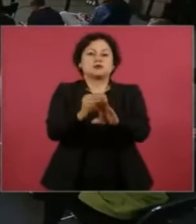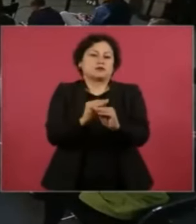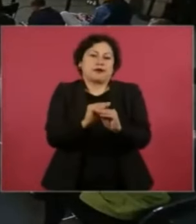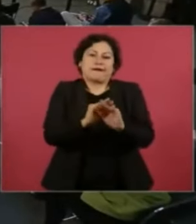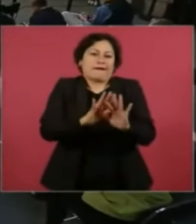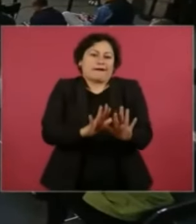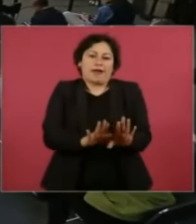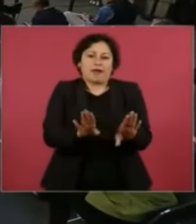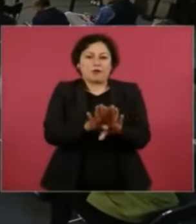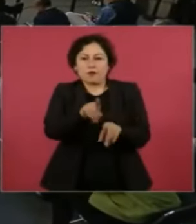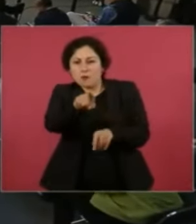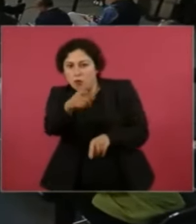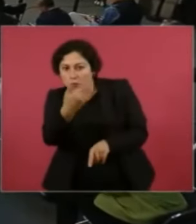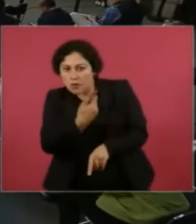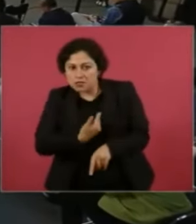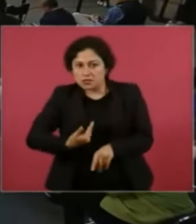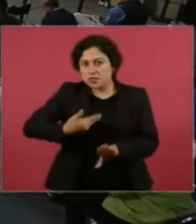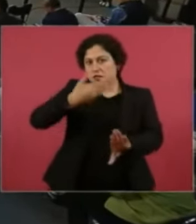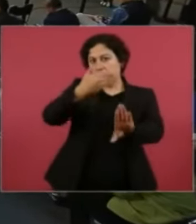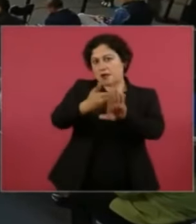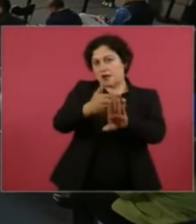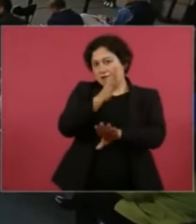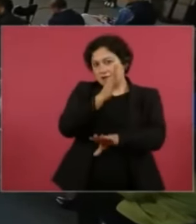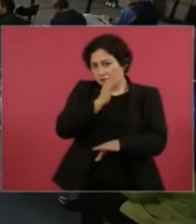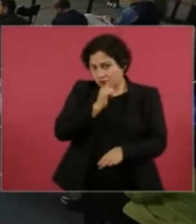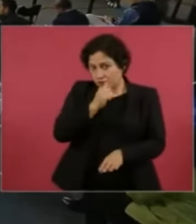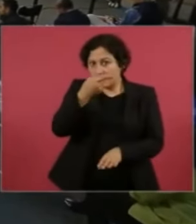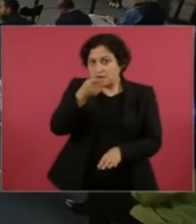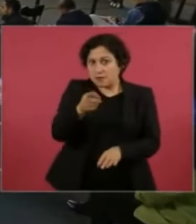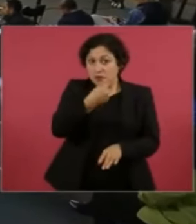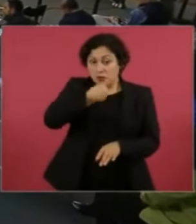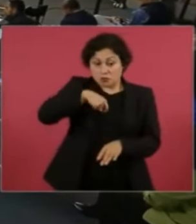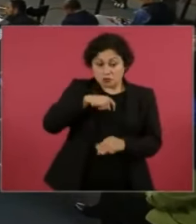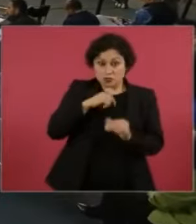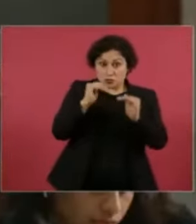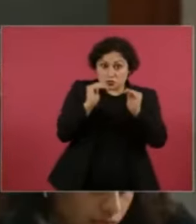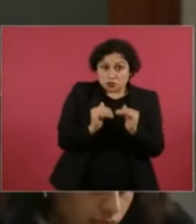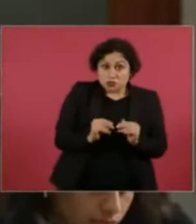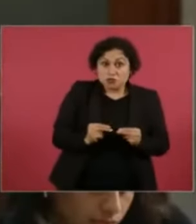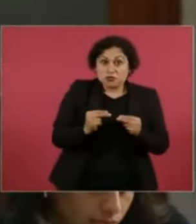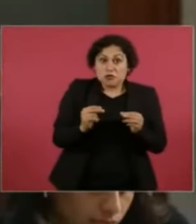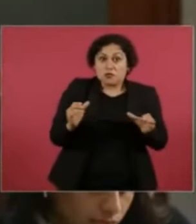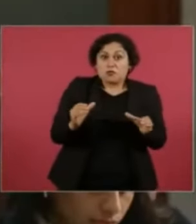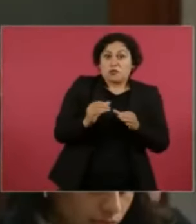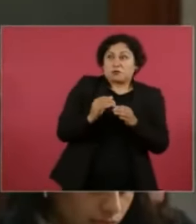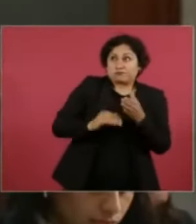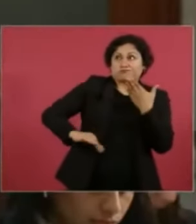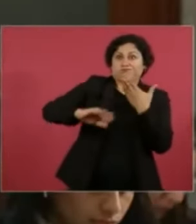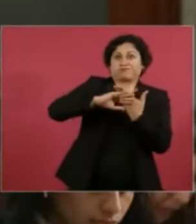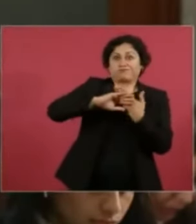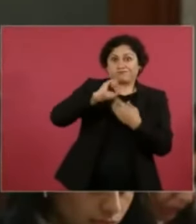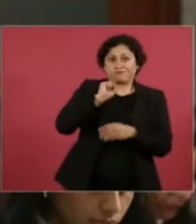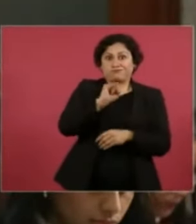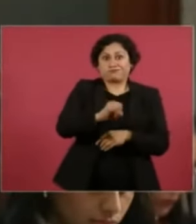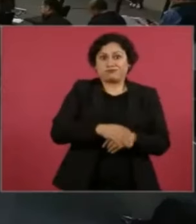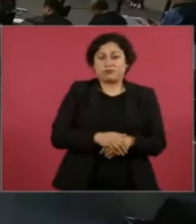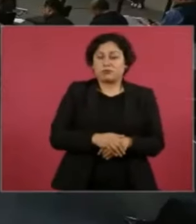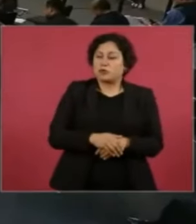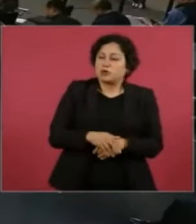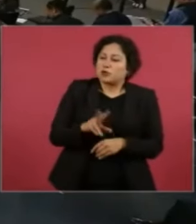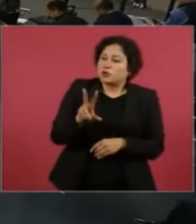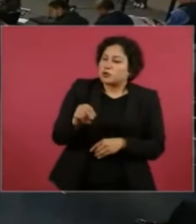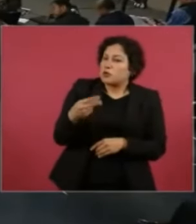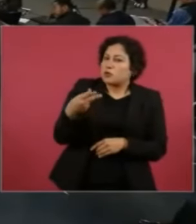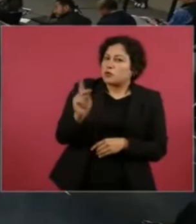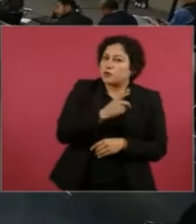patadas con Sansón Pues con nosotros los más pequeños sí presidente no pero no deben hacerlo con